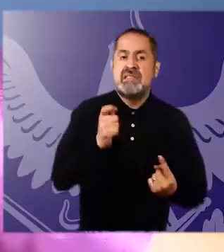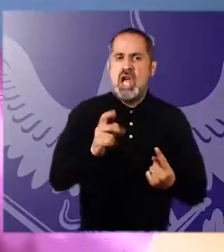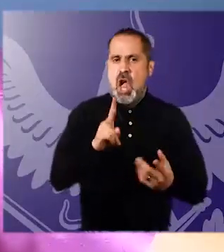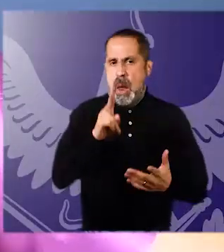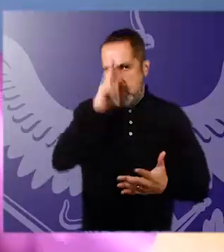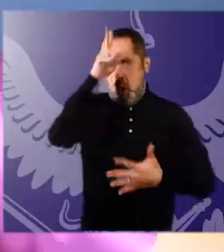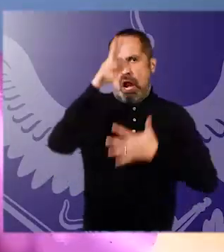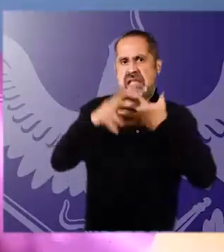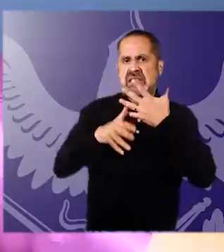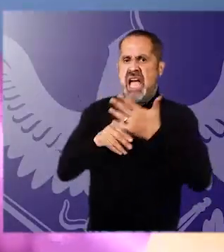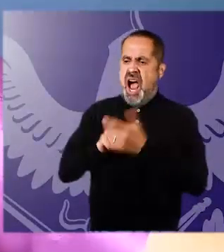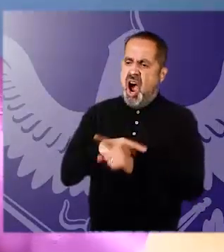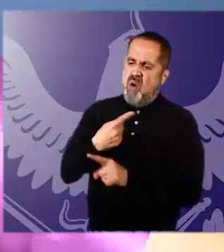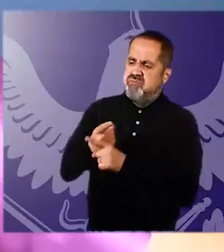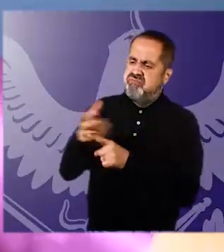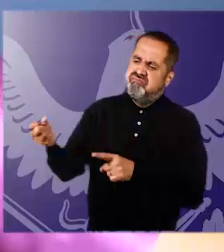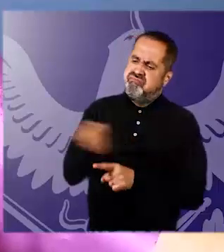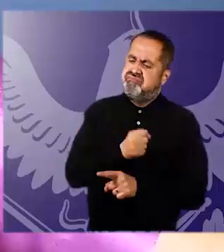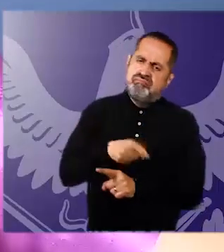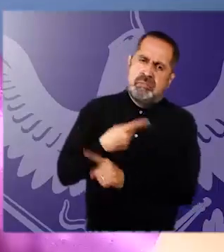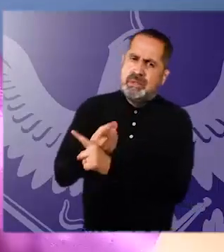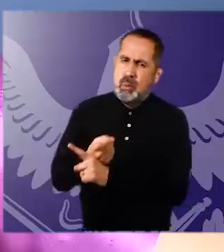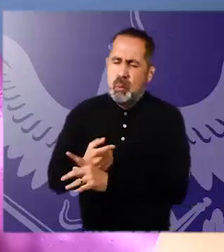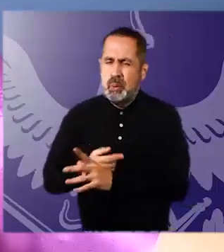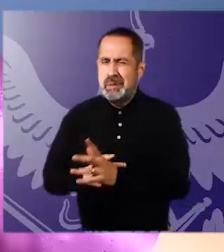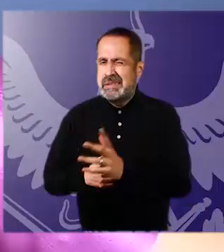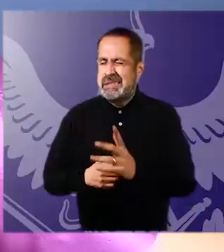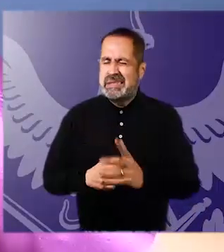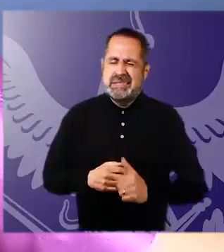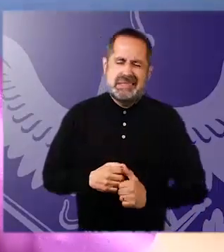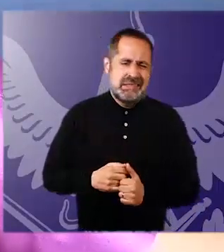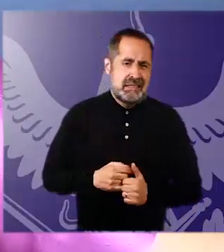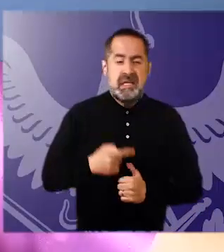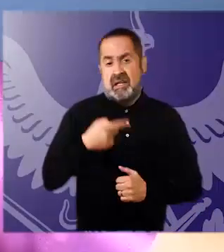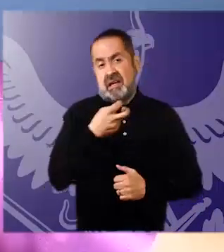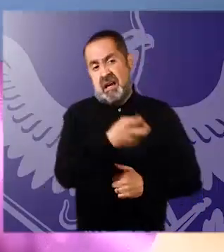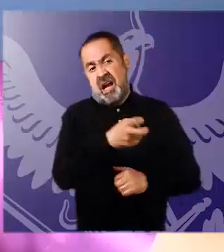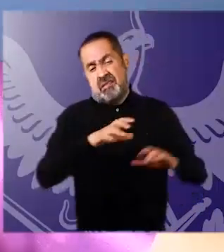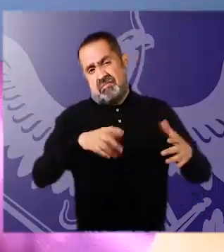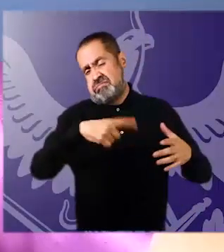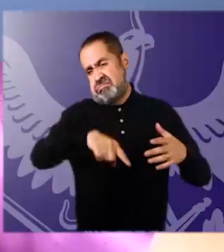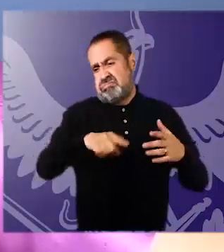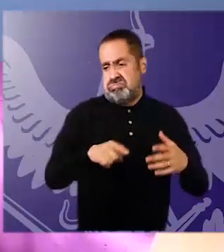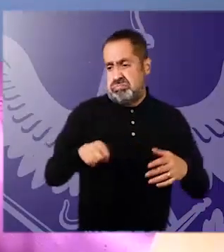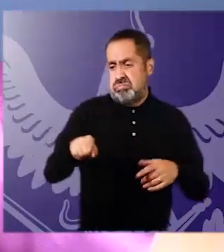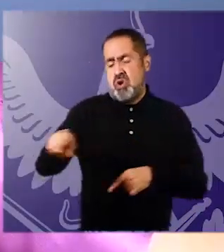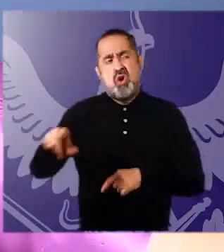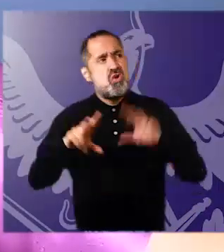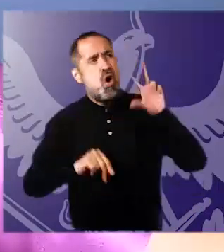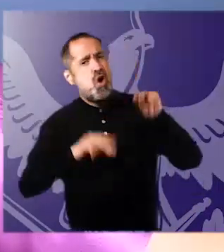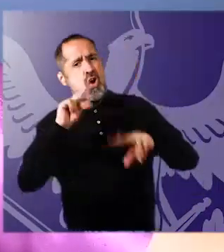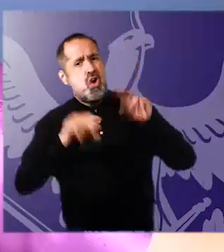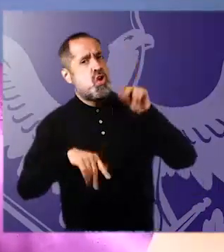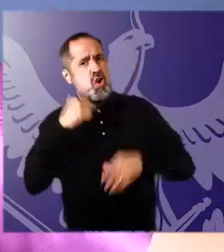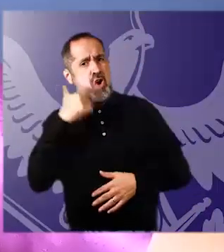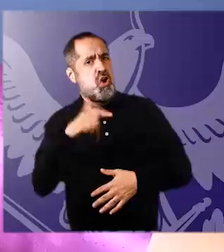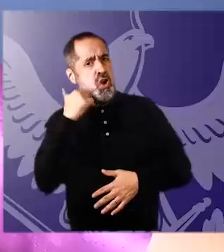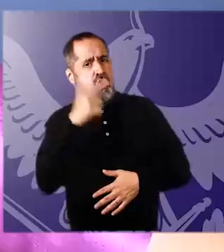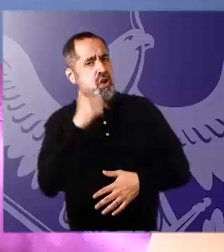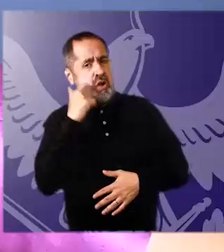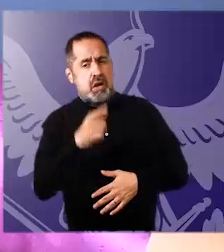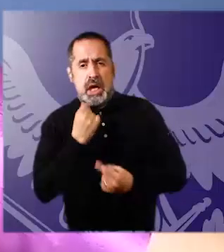niñas es la violencia sexual. Es aquella conducta sexual que se lleva a cabo en contra